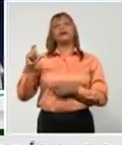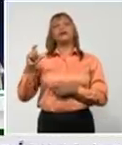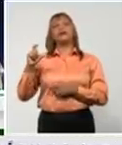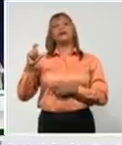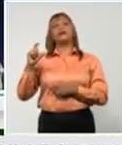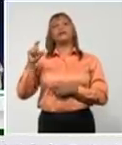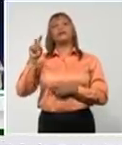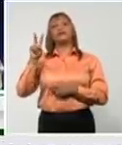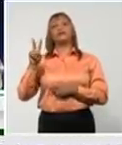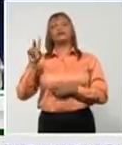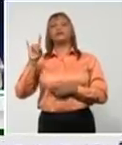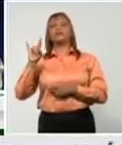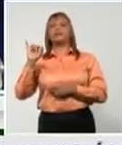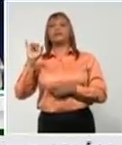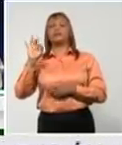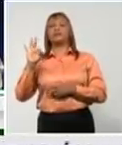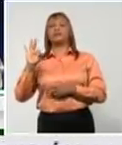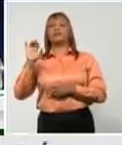259,